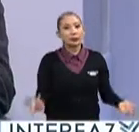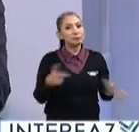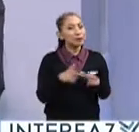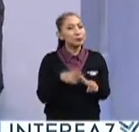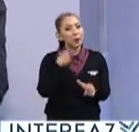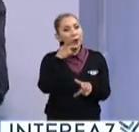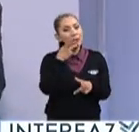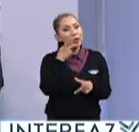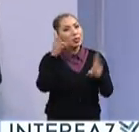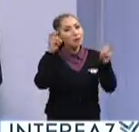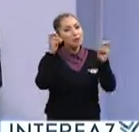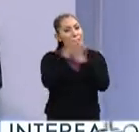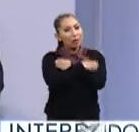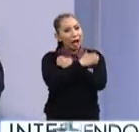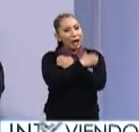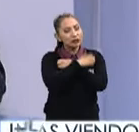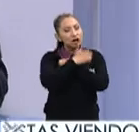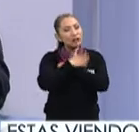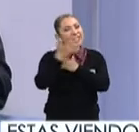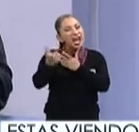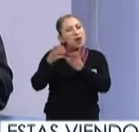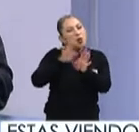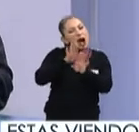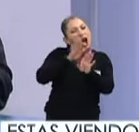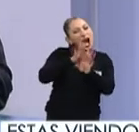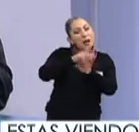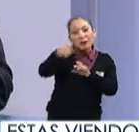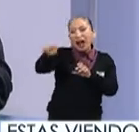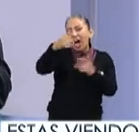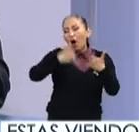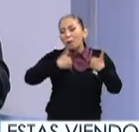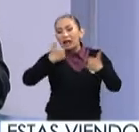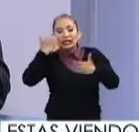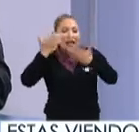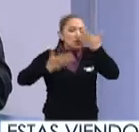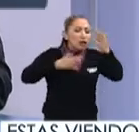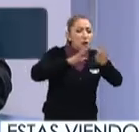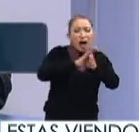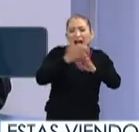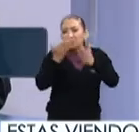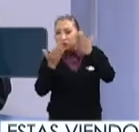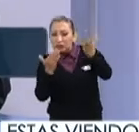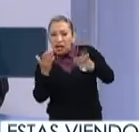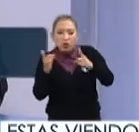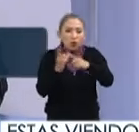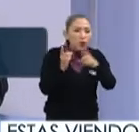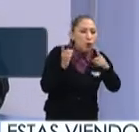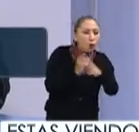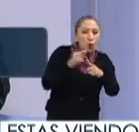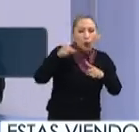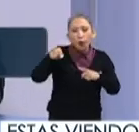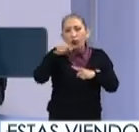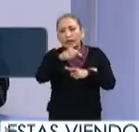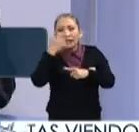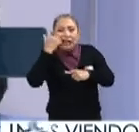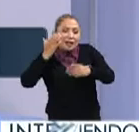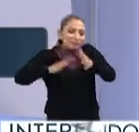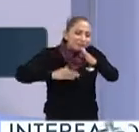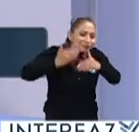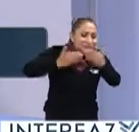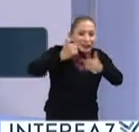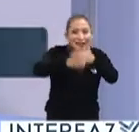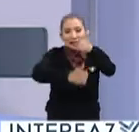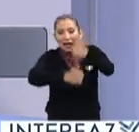Sigamos hablando de educación, de las alternativas para los jóvenes que quieren estudiar, que quieren desarrollar